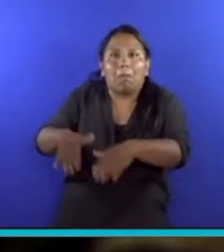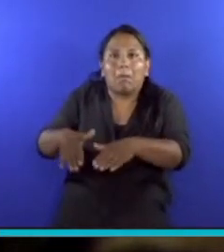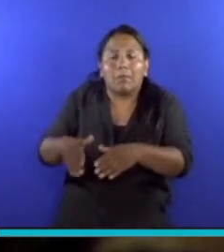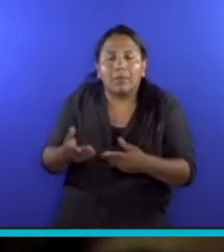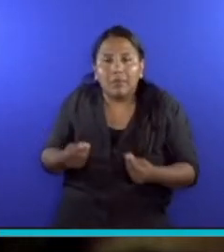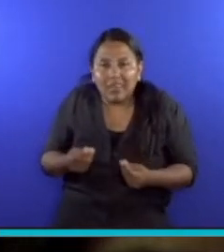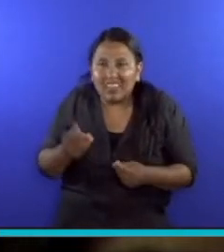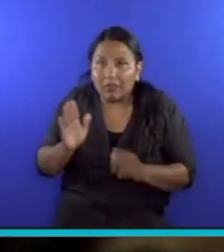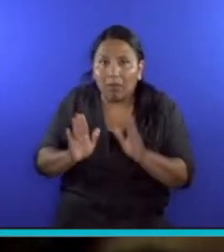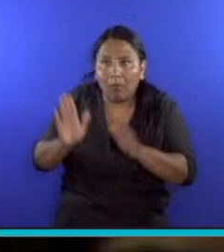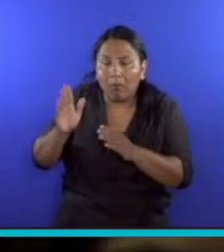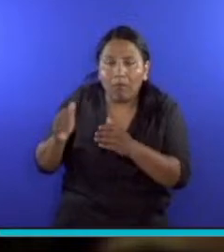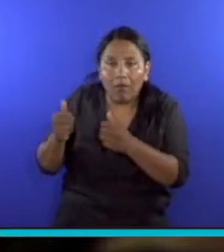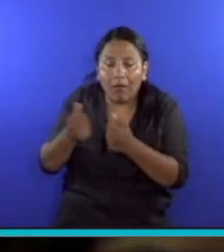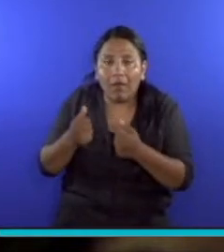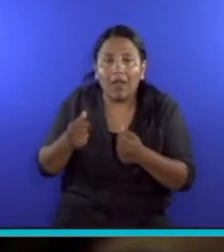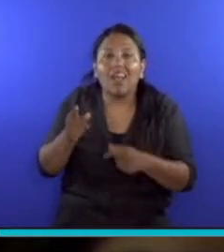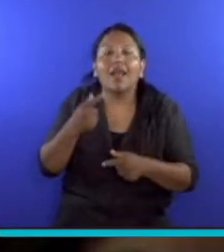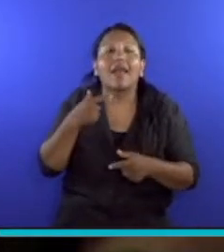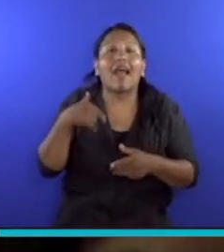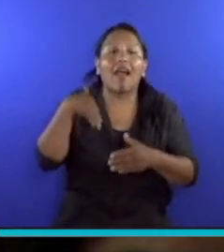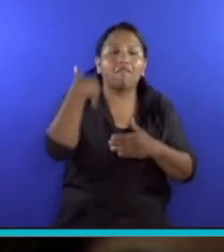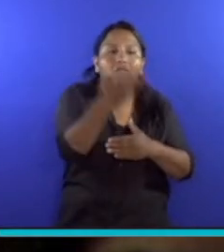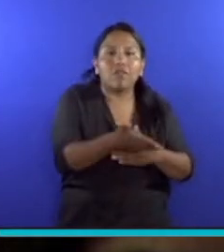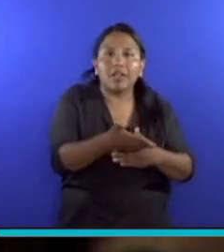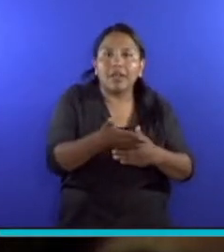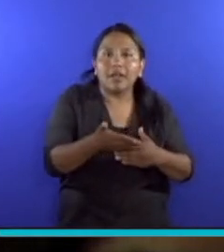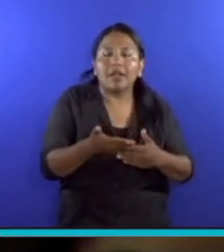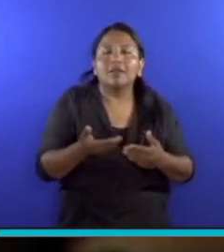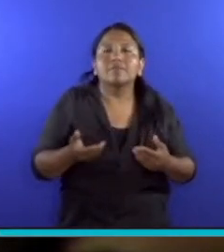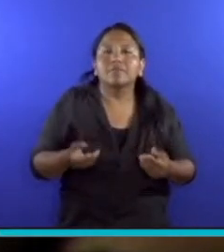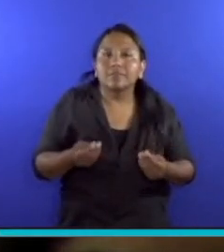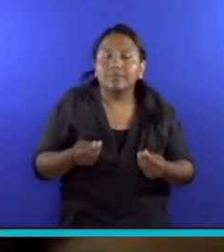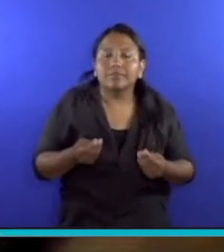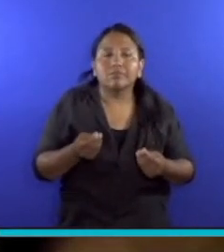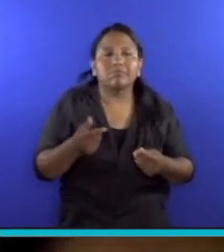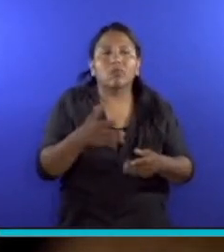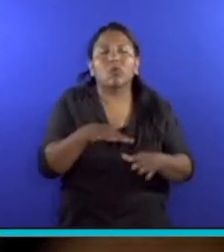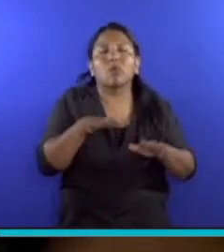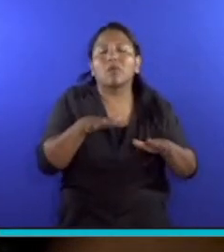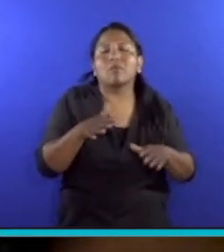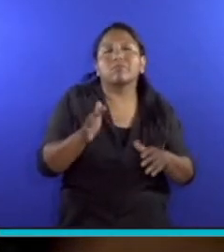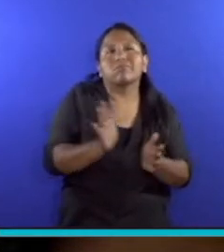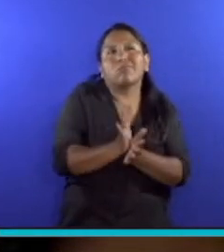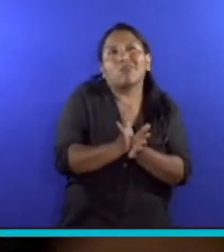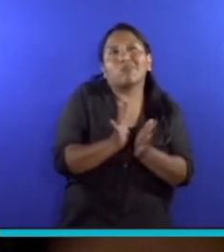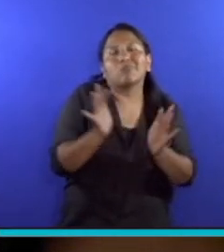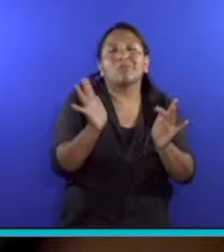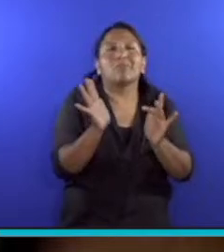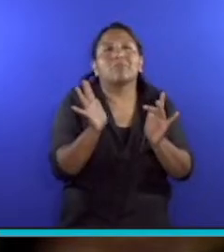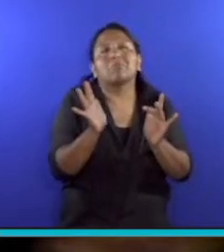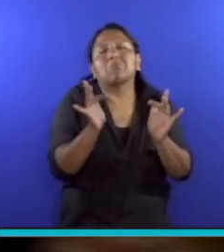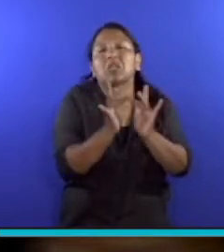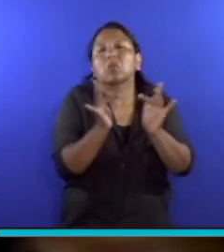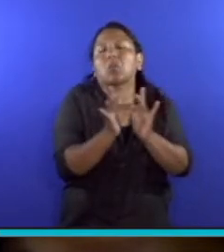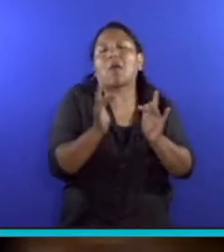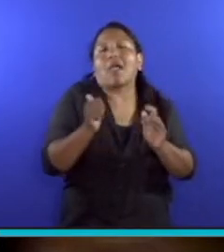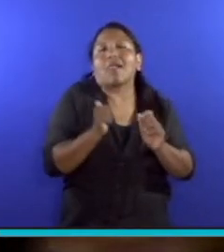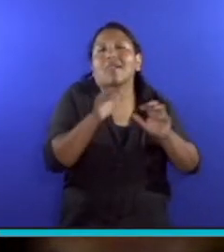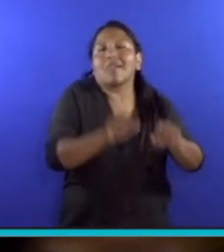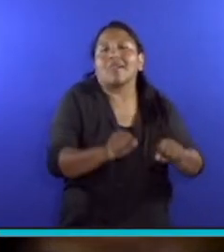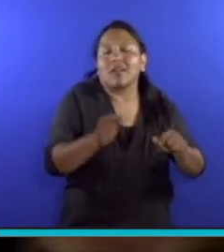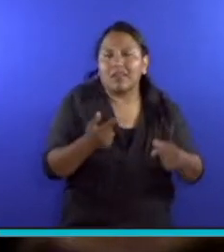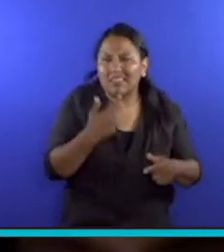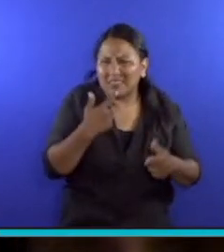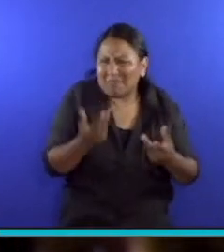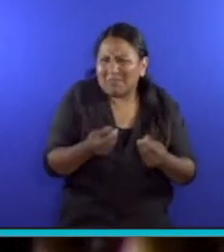intentaban instaurar afuera un estado de sitio virtual. Fue calamitoso lo que